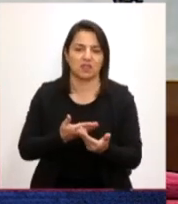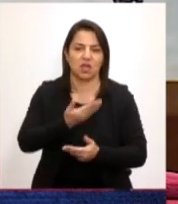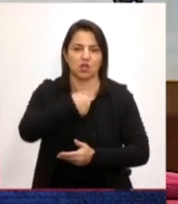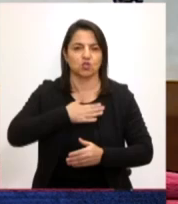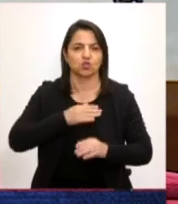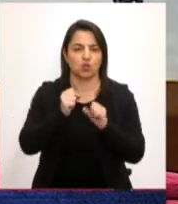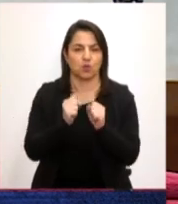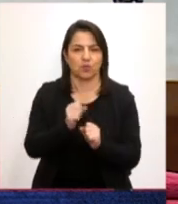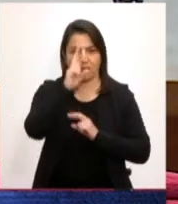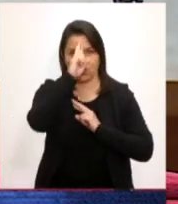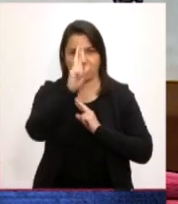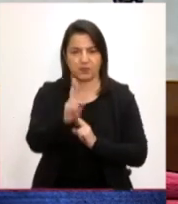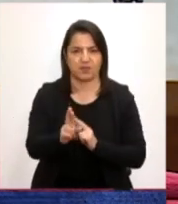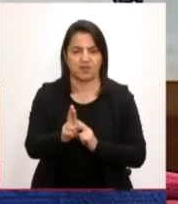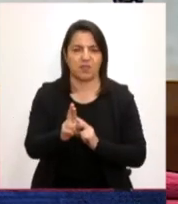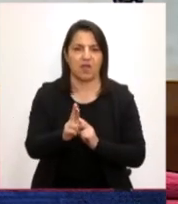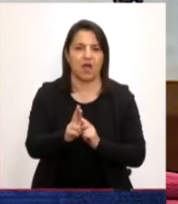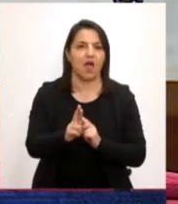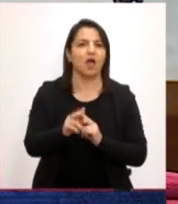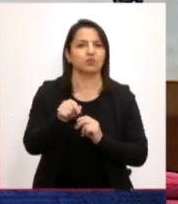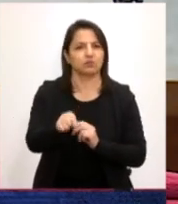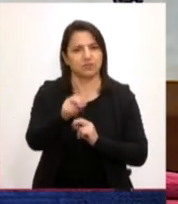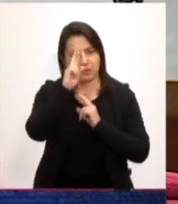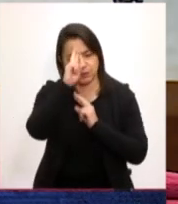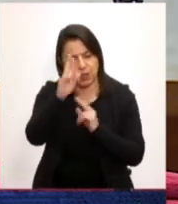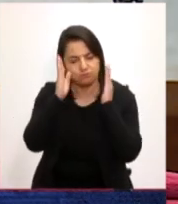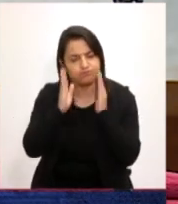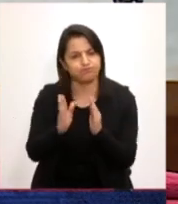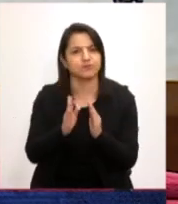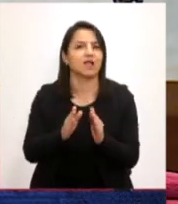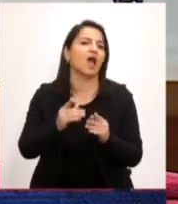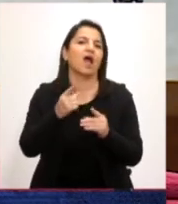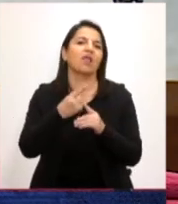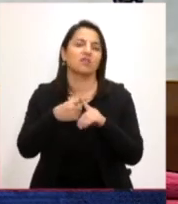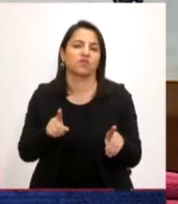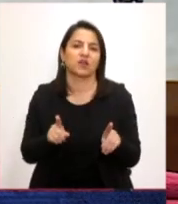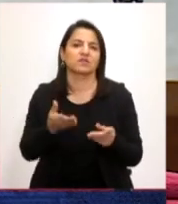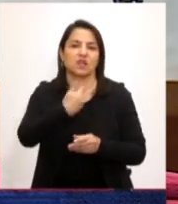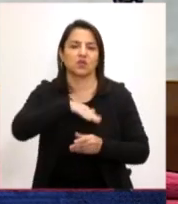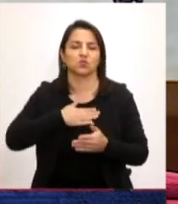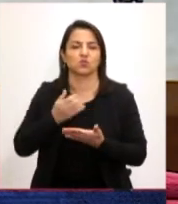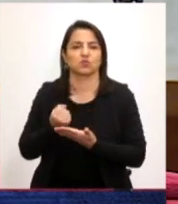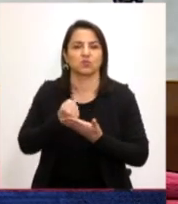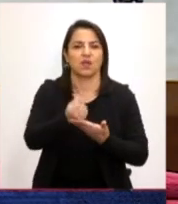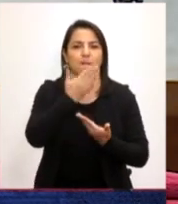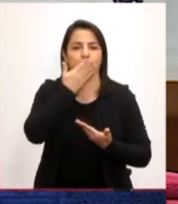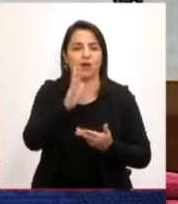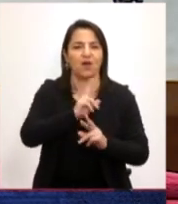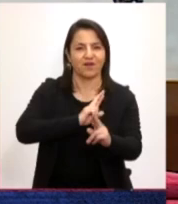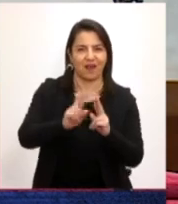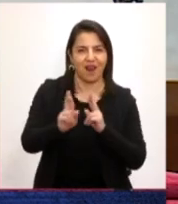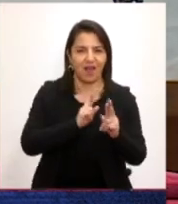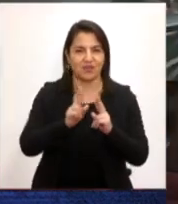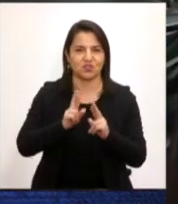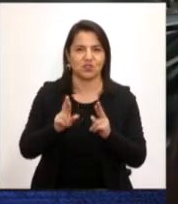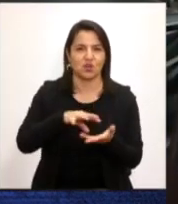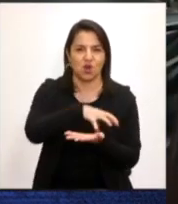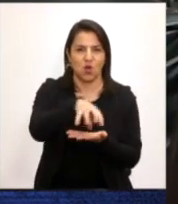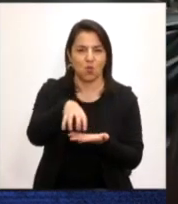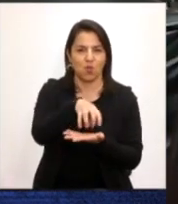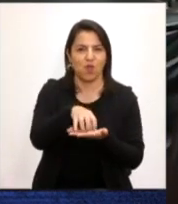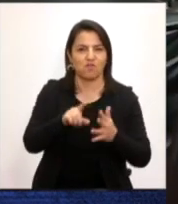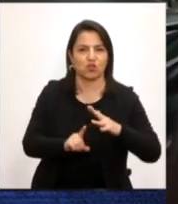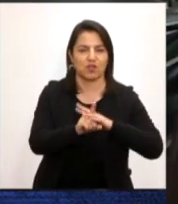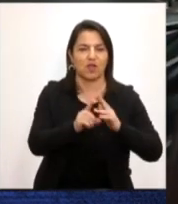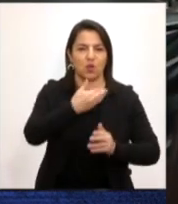respeto y tolerancia ante la diferencia. Es por eso que también hemos buscado contribuir en una mejor relación con los pueblos originarios de